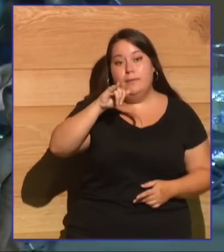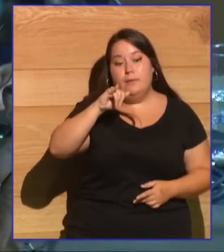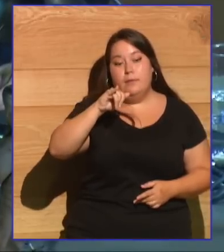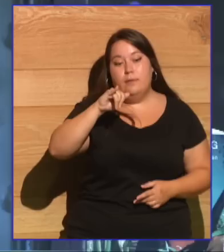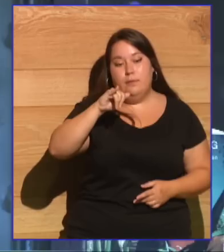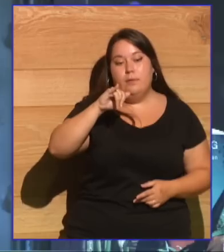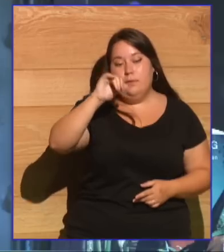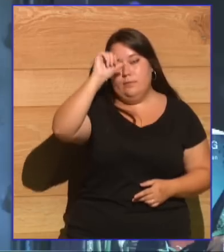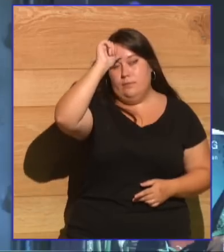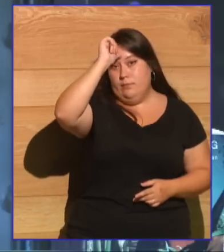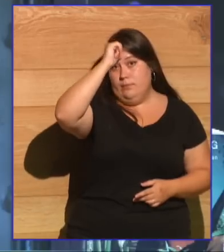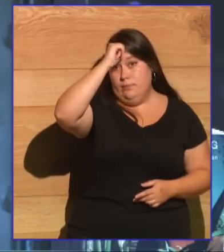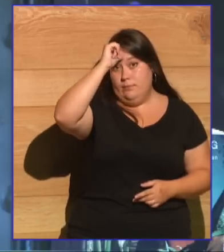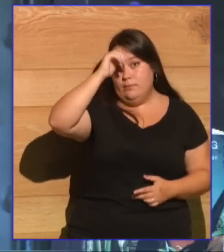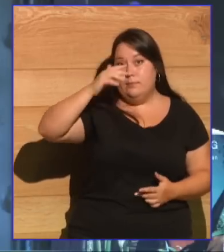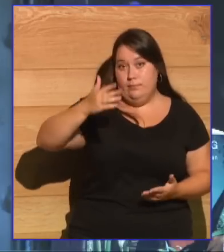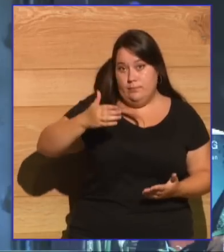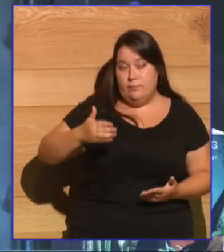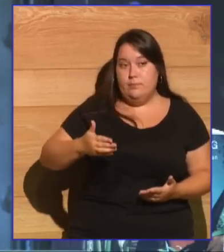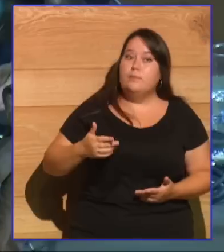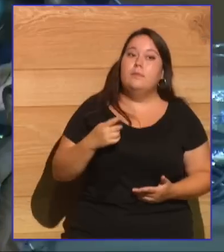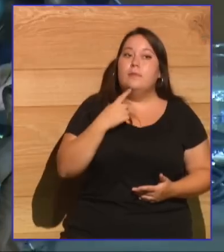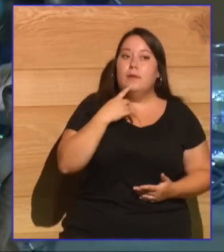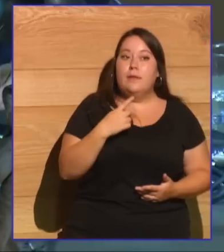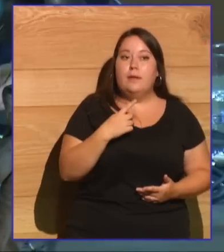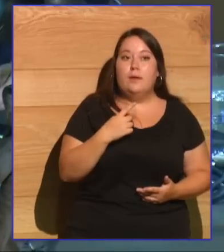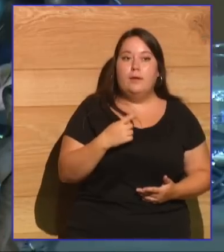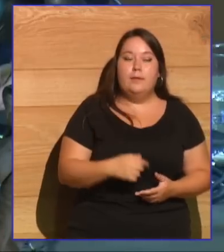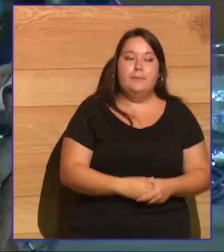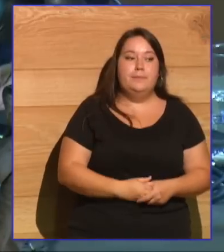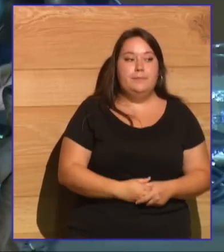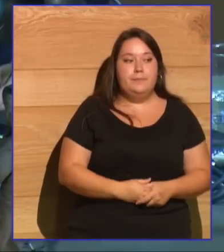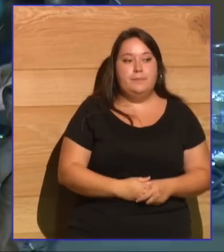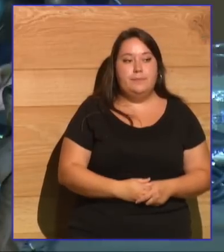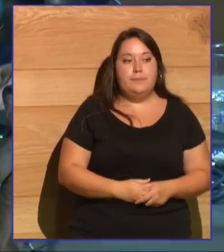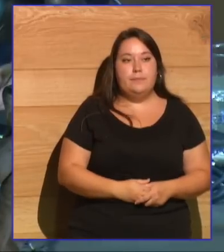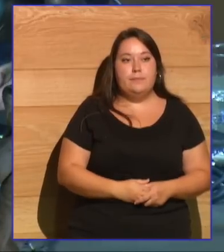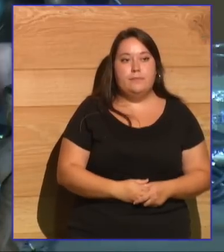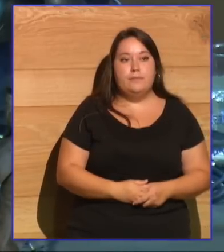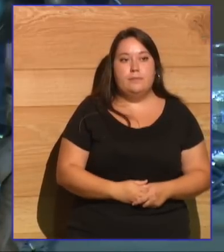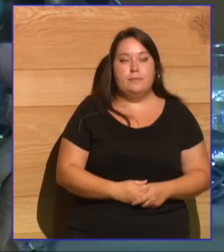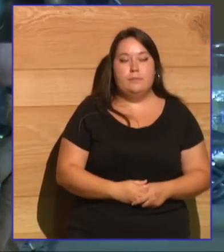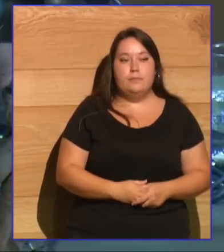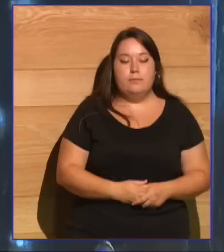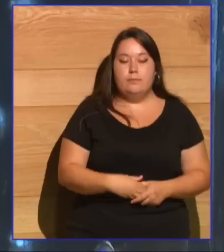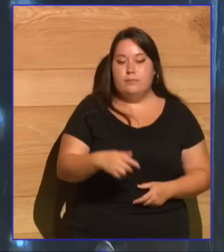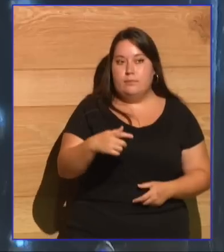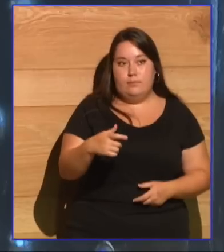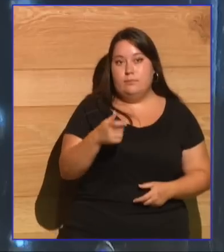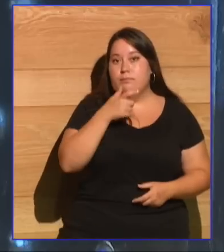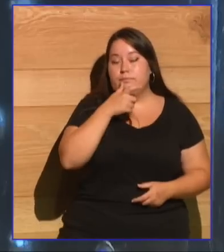final y dice juan correrán su verdad vale vamos a ir avanzando balitsch uruguay